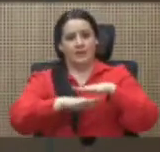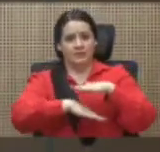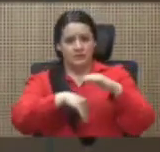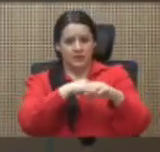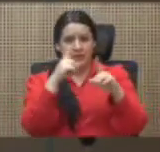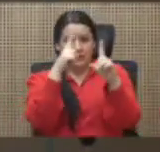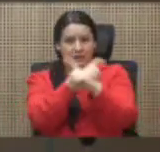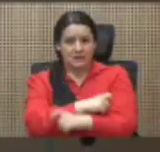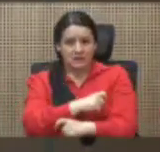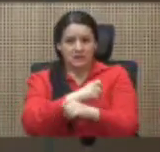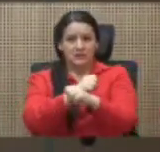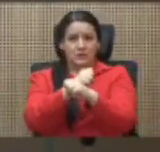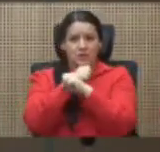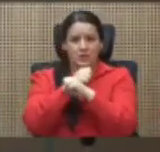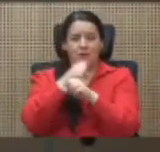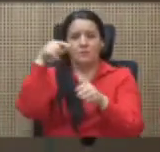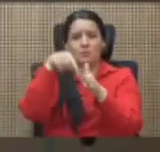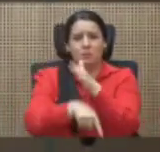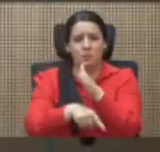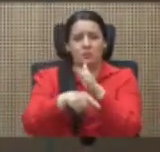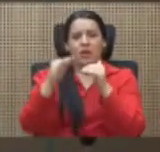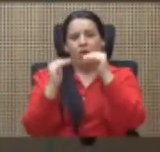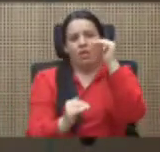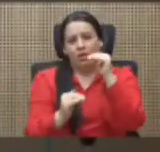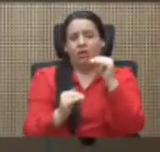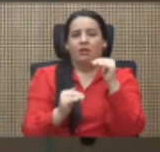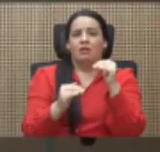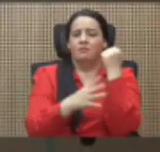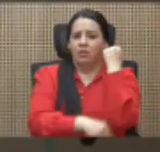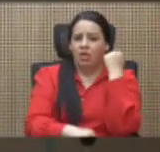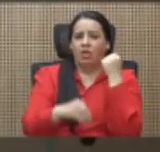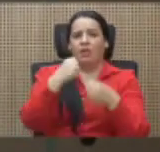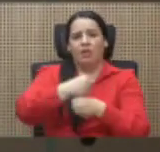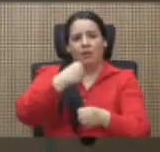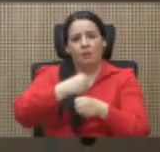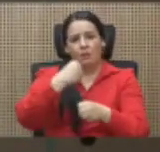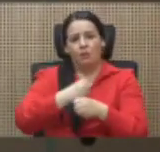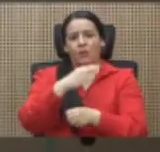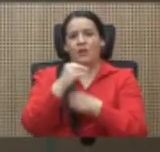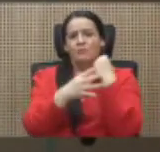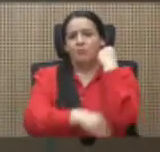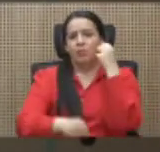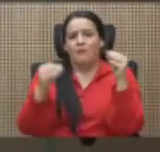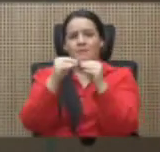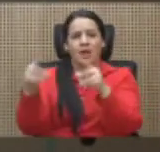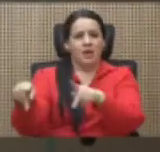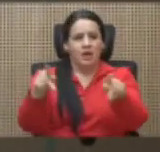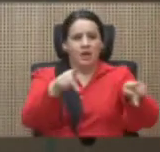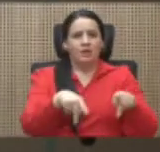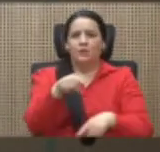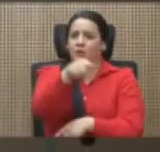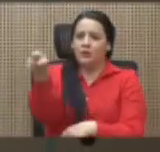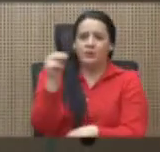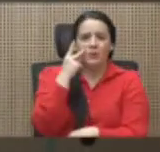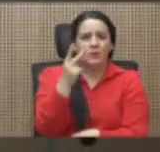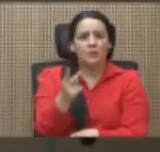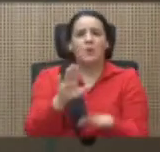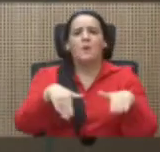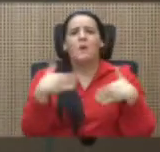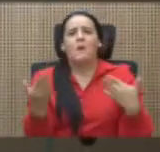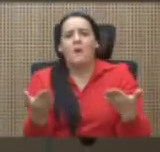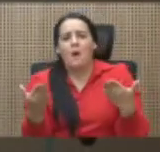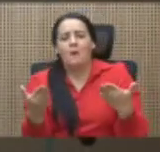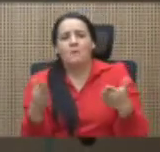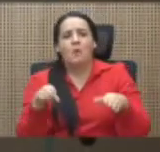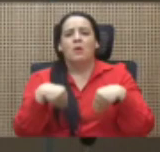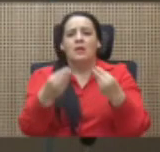seguridad están las profundas desigualdades, la precarización laboral, el empobrecimiento de la gente. No ven cómo dan un